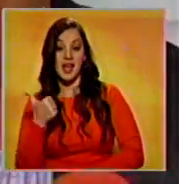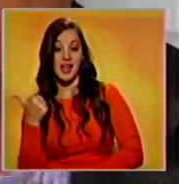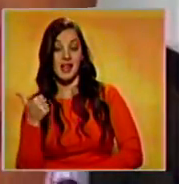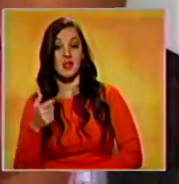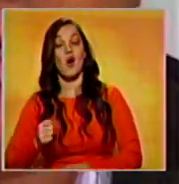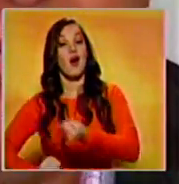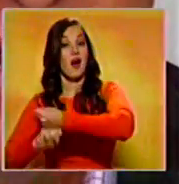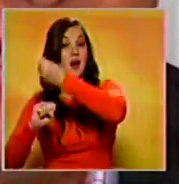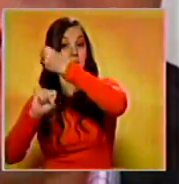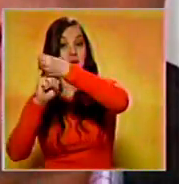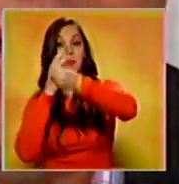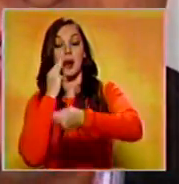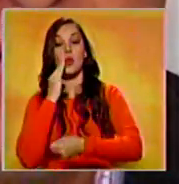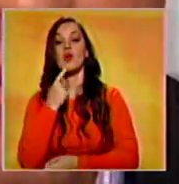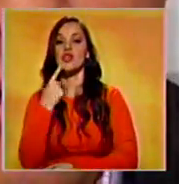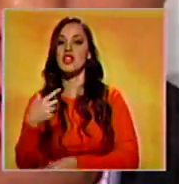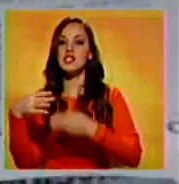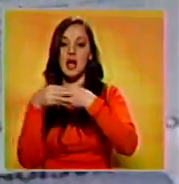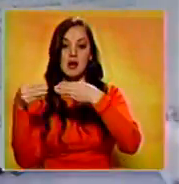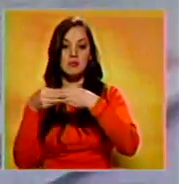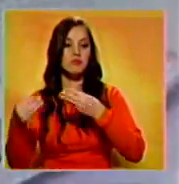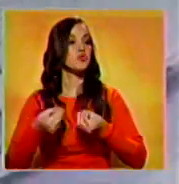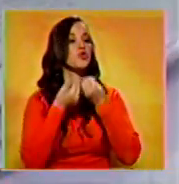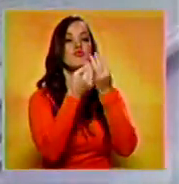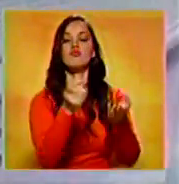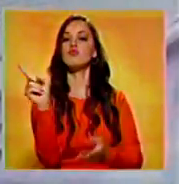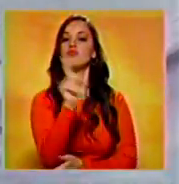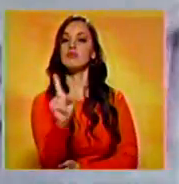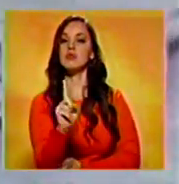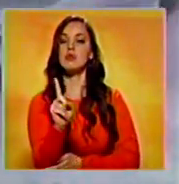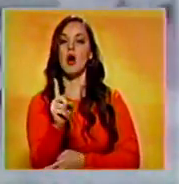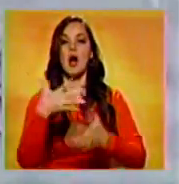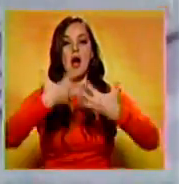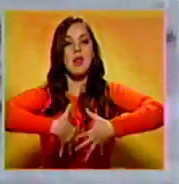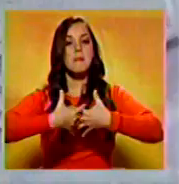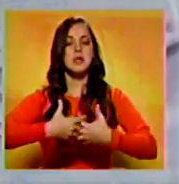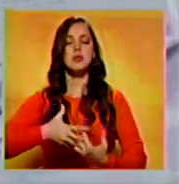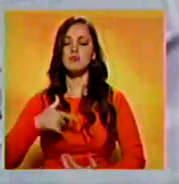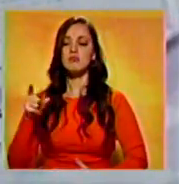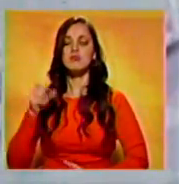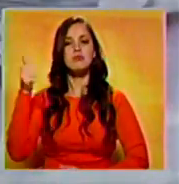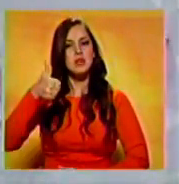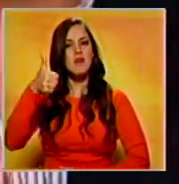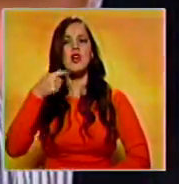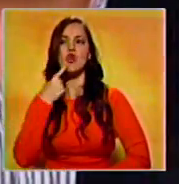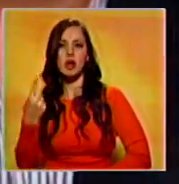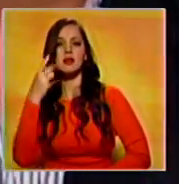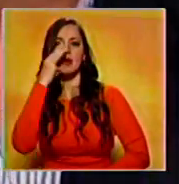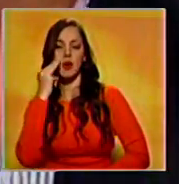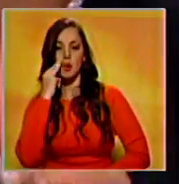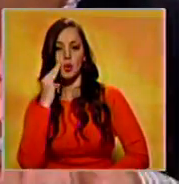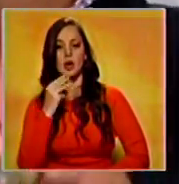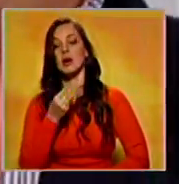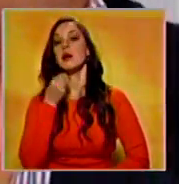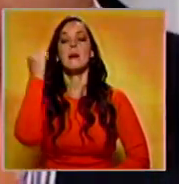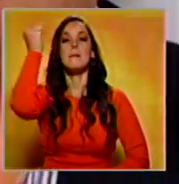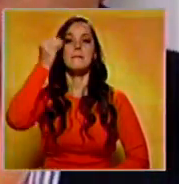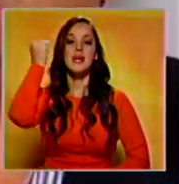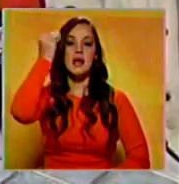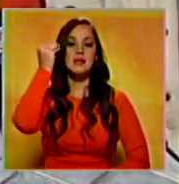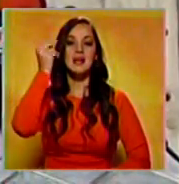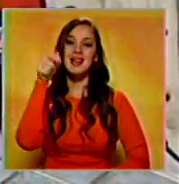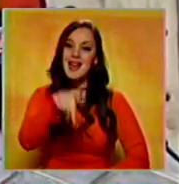gobierno nacional en restringir las divisas al empresariado. Confían en que se deben adquirir con la exportación de lo que se produce en